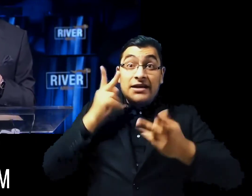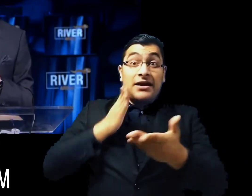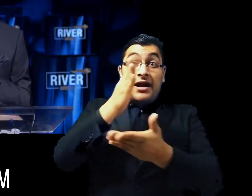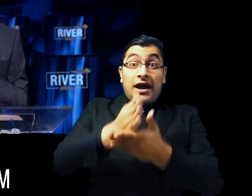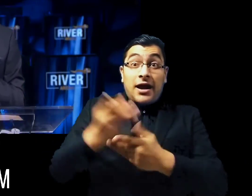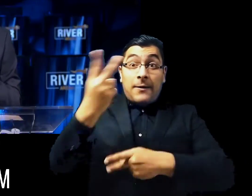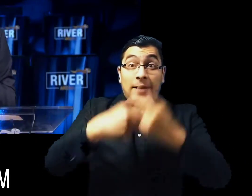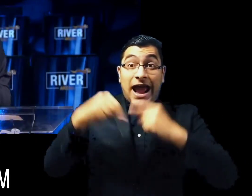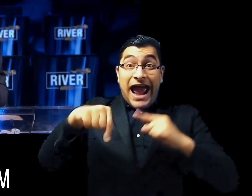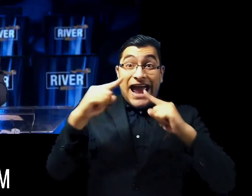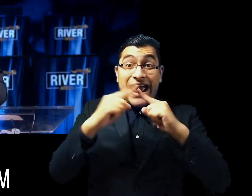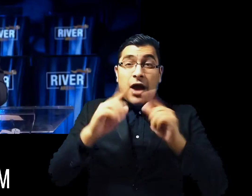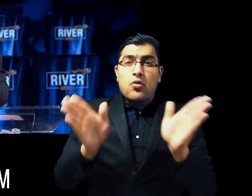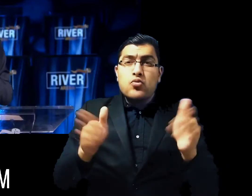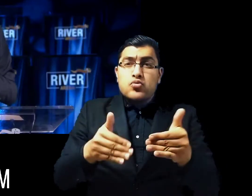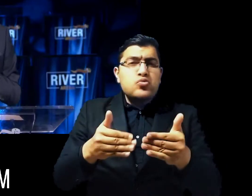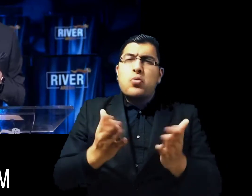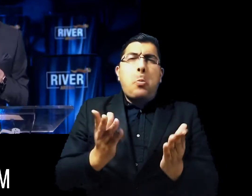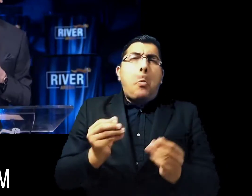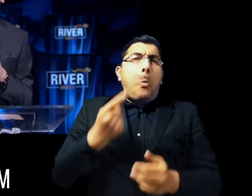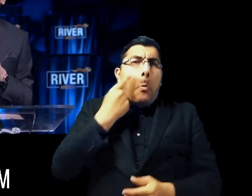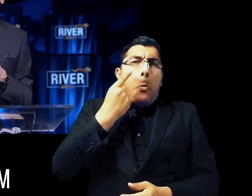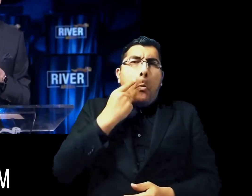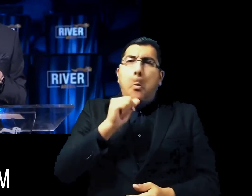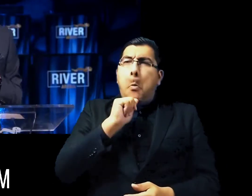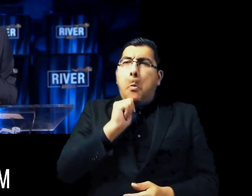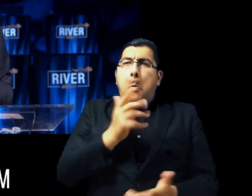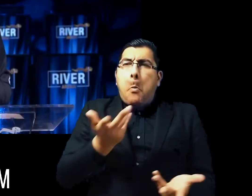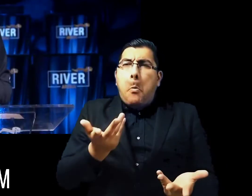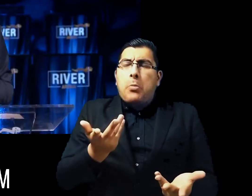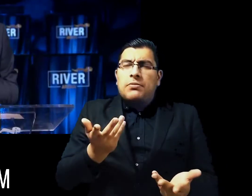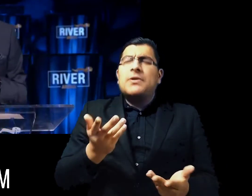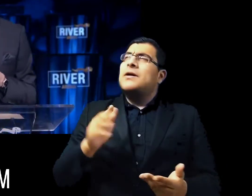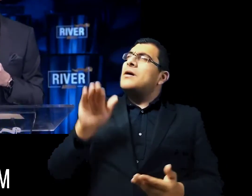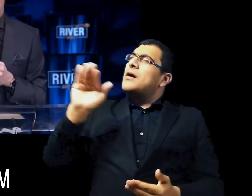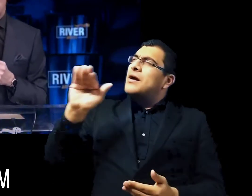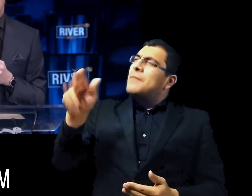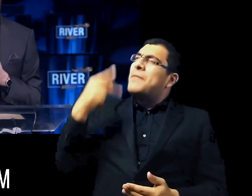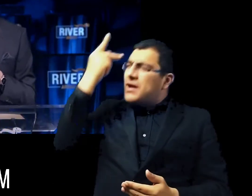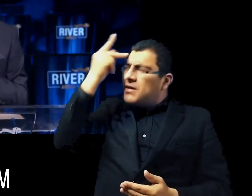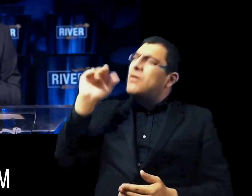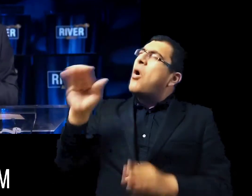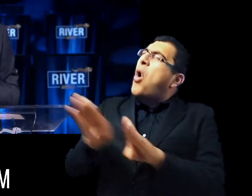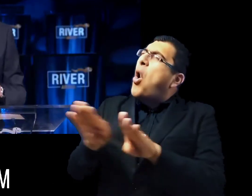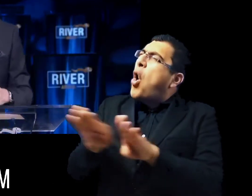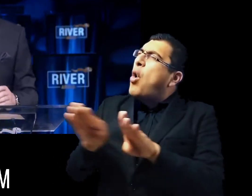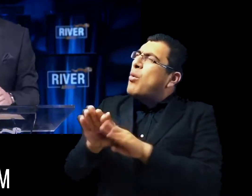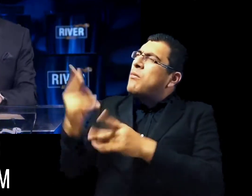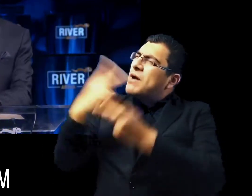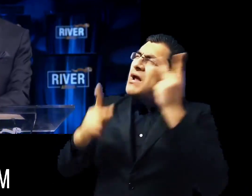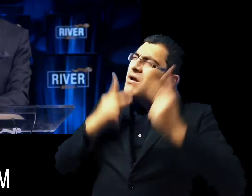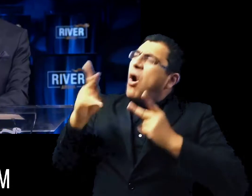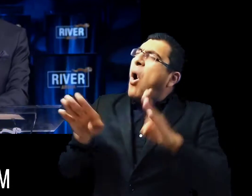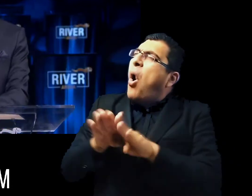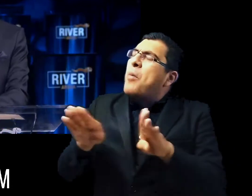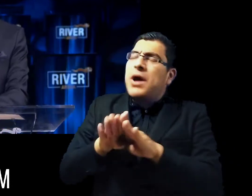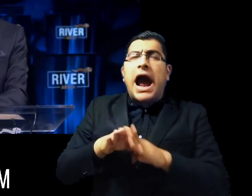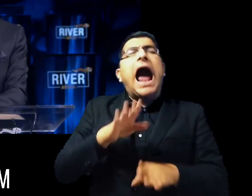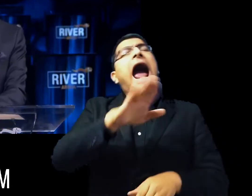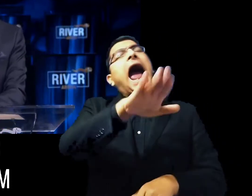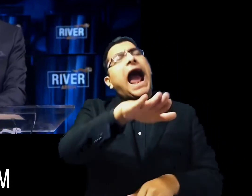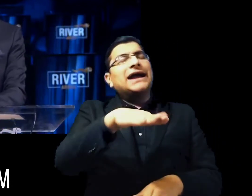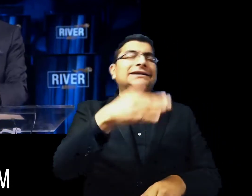frecuentes en esa pequeña congregación. Y le preguntamos al pastor cómo sabía que iba a venir una visita y él dijo que durante